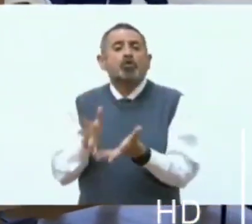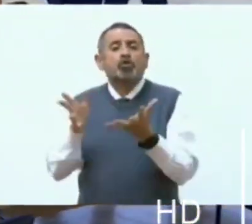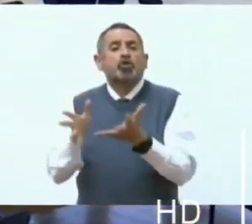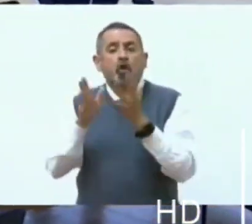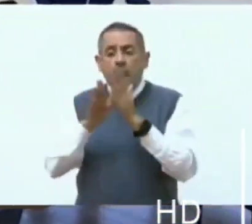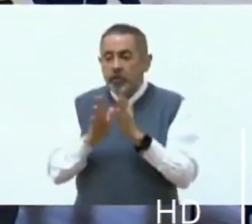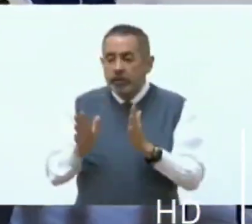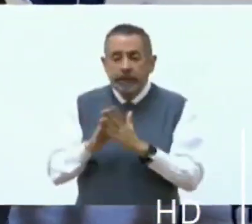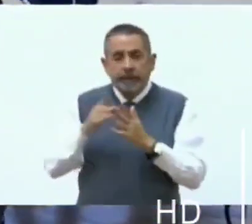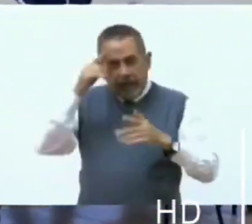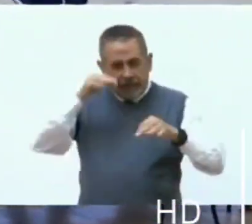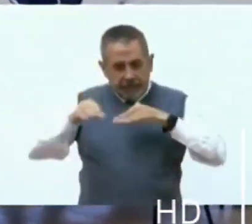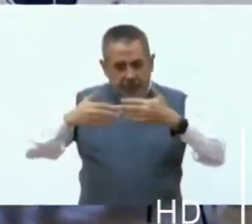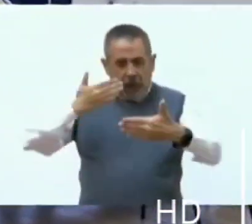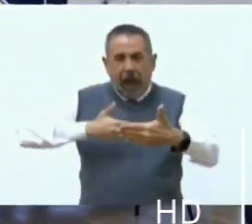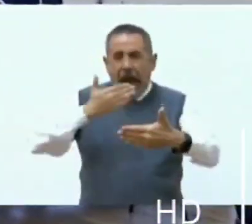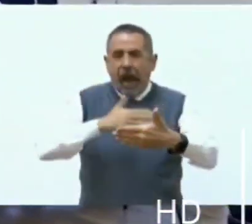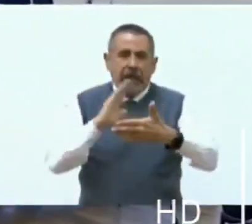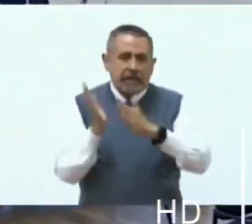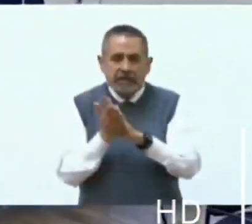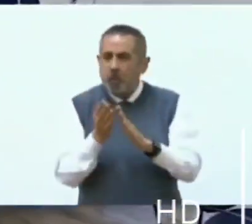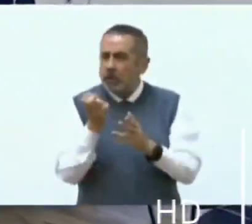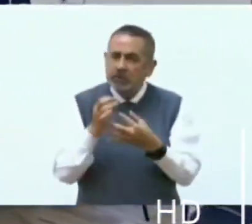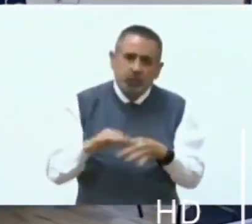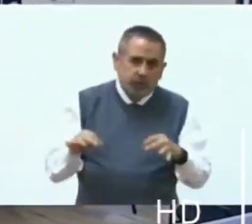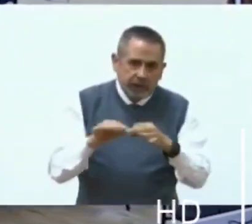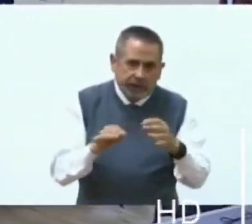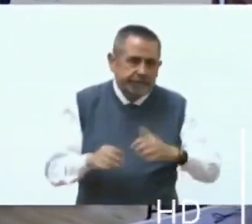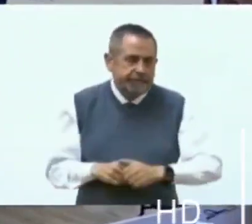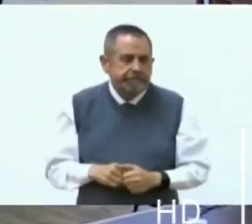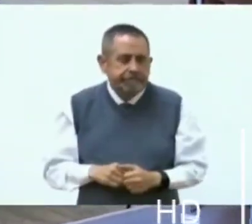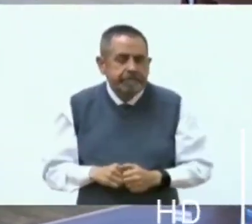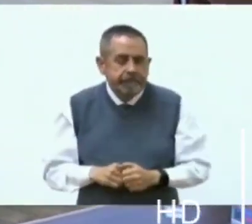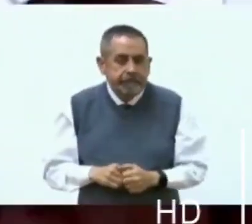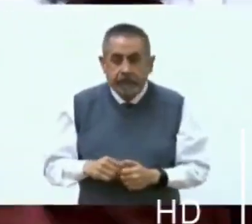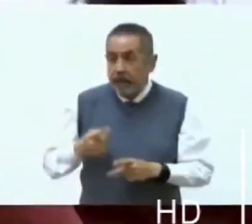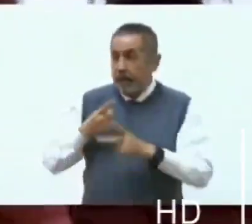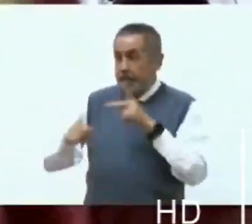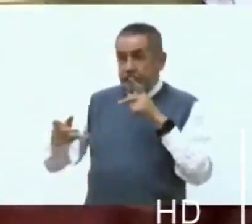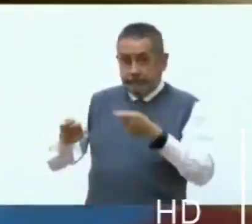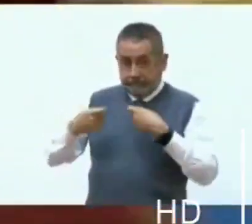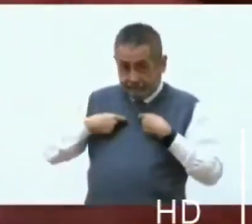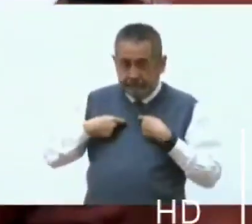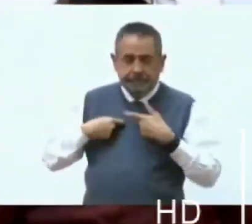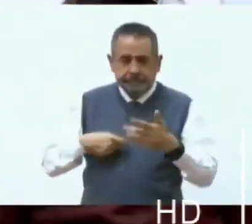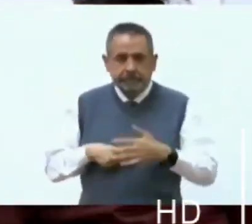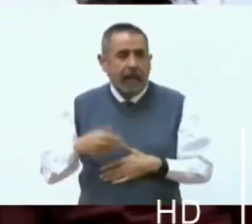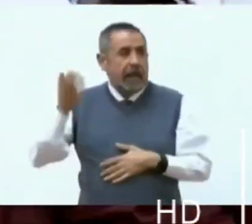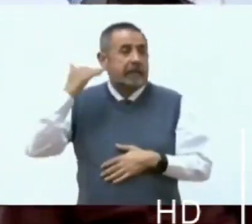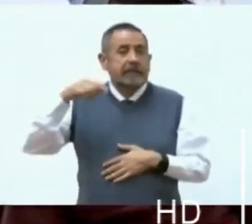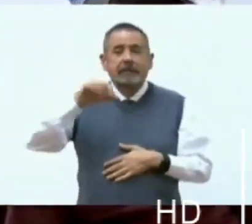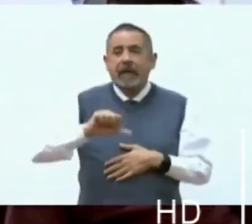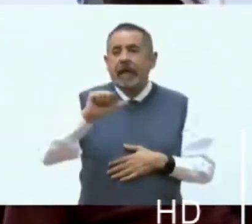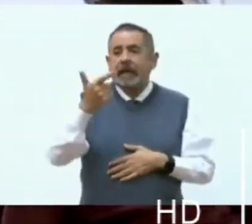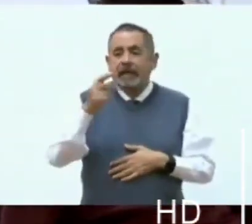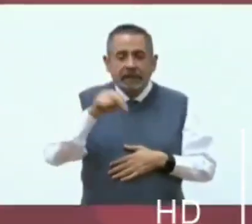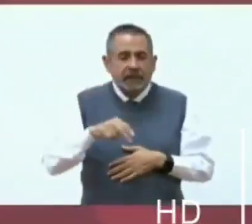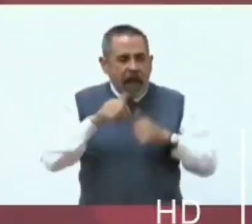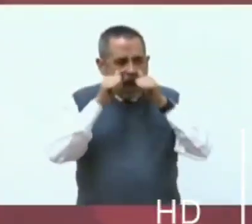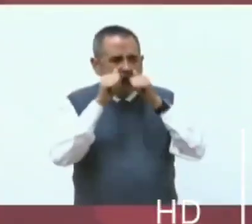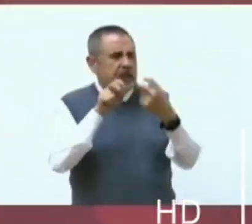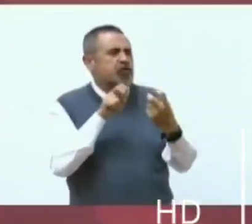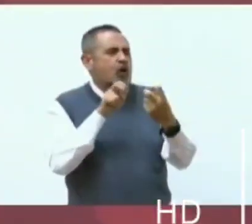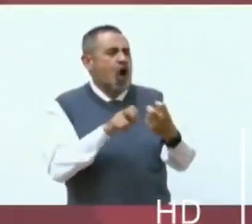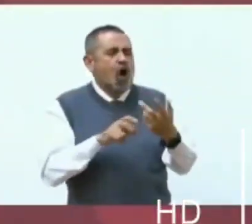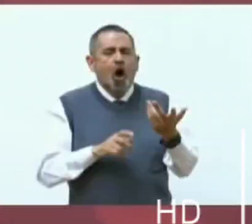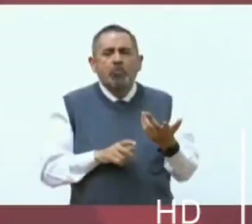labor archivística en México. Al inicio de la gestión, el archivo contaba con un mecanismo de atención